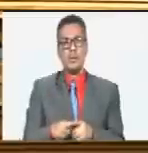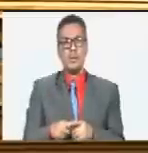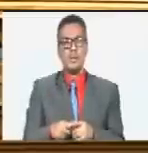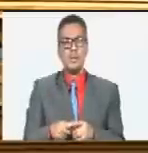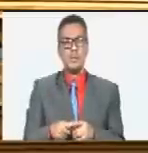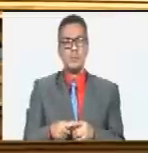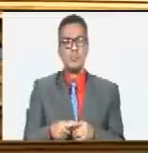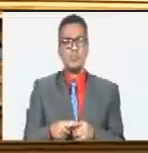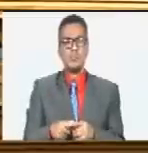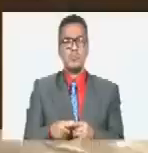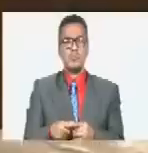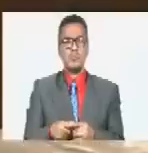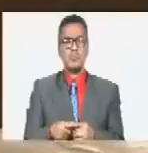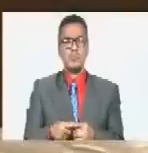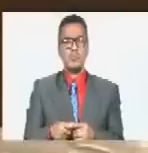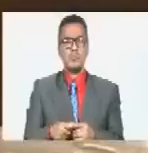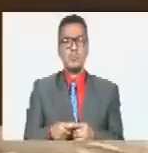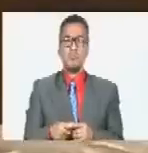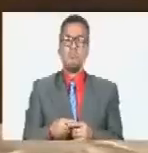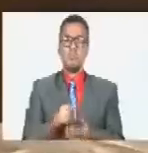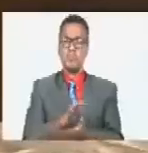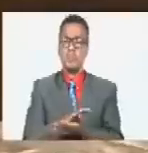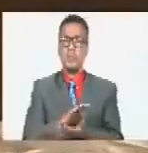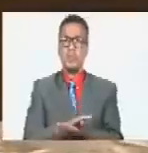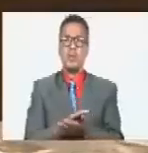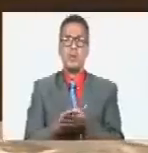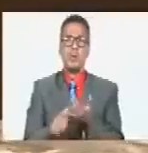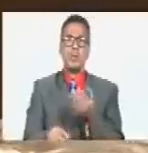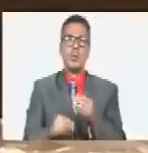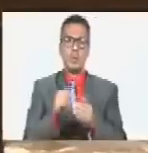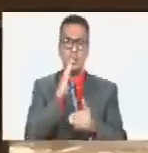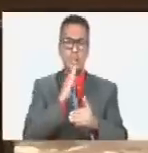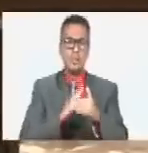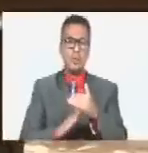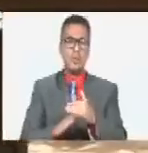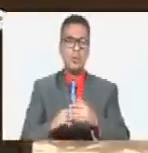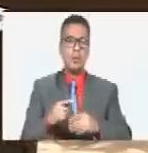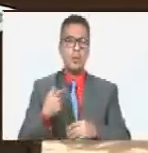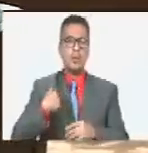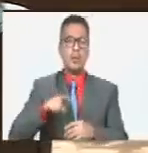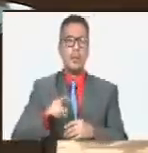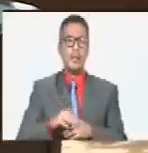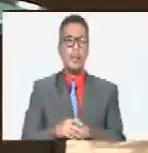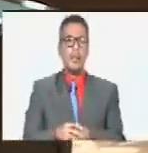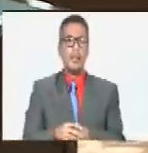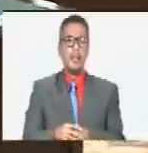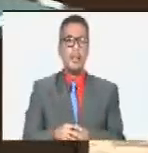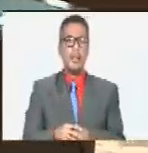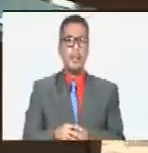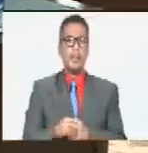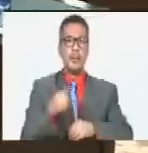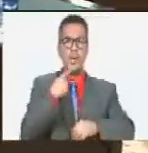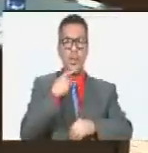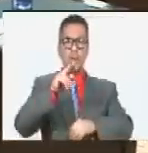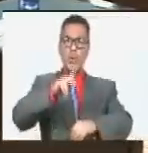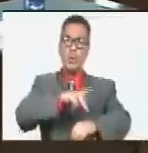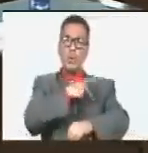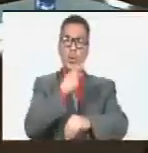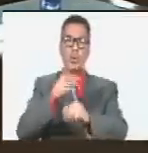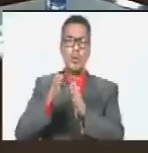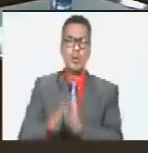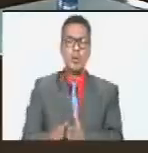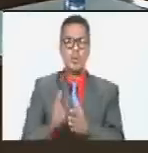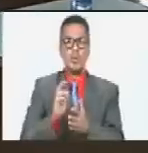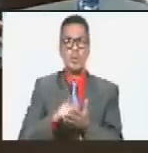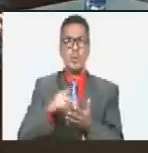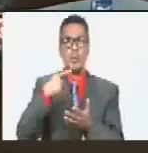de la serenidad, de la humildad. De la humildad, como dijo el poeta, hasta parecerse las